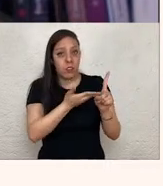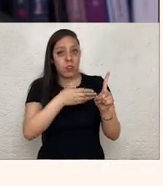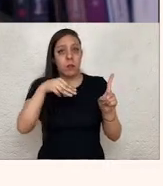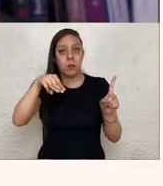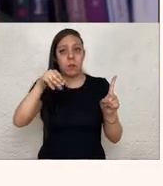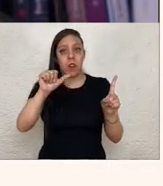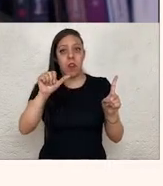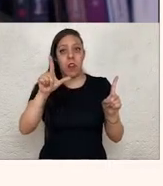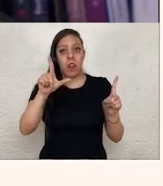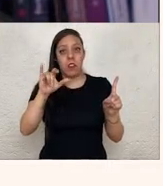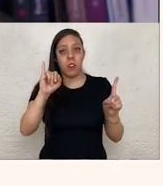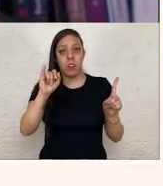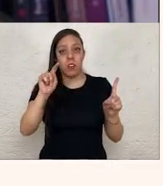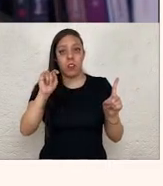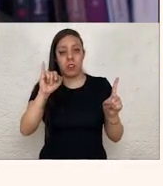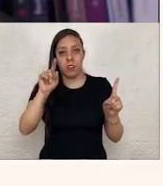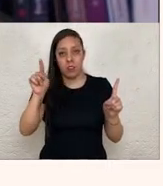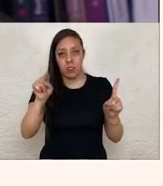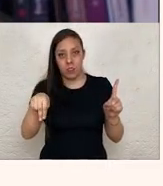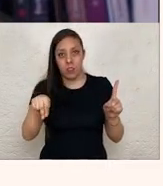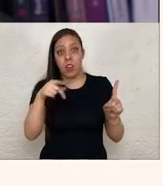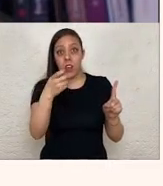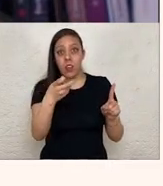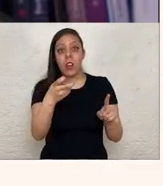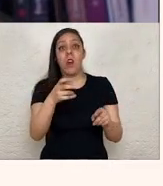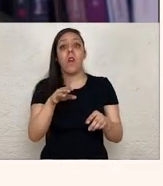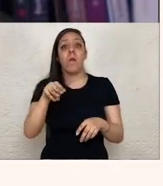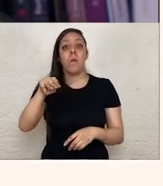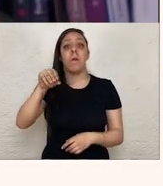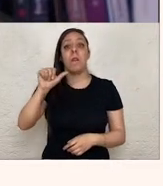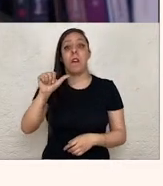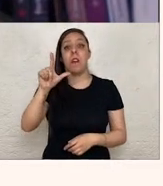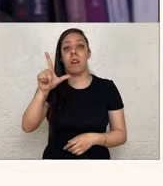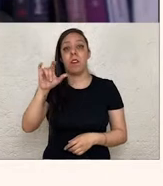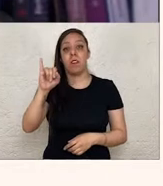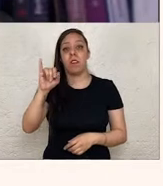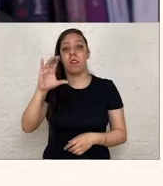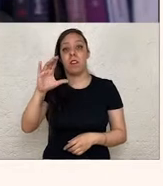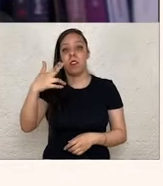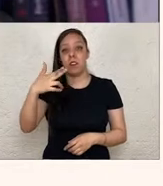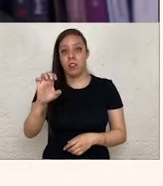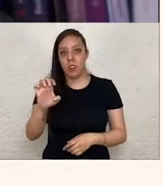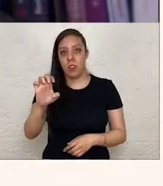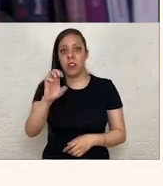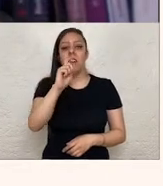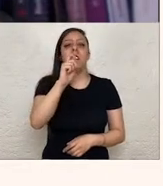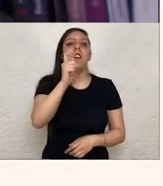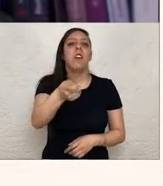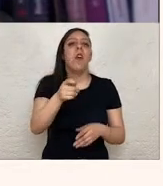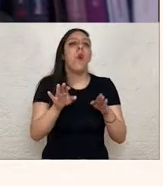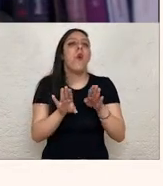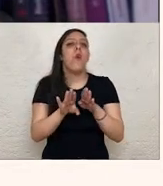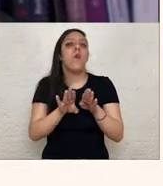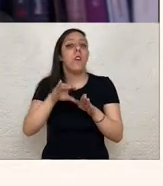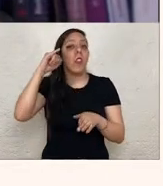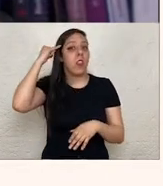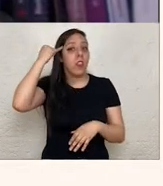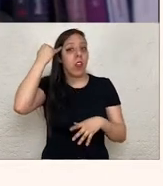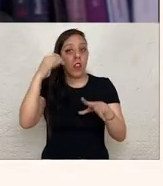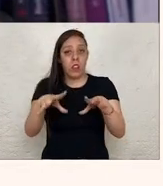en Malinche es una operación del poder estatal. Es una operación del nacionalismo y